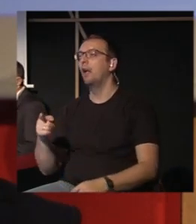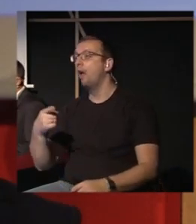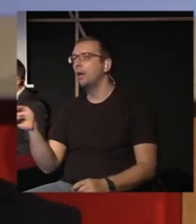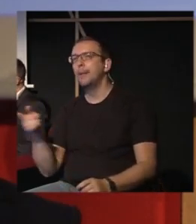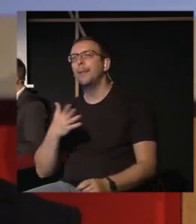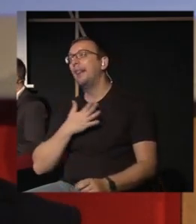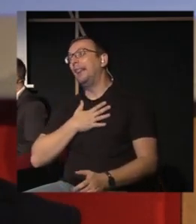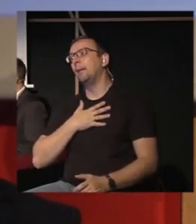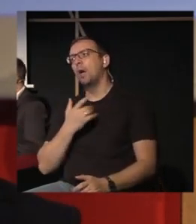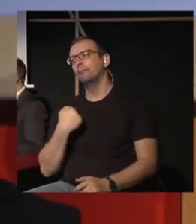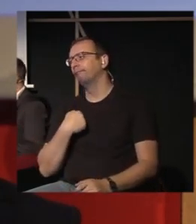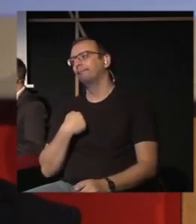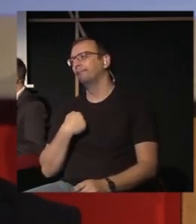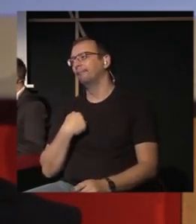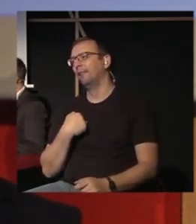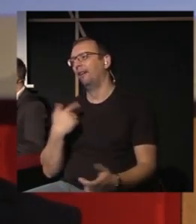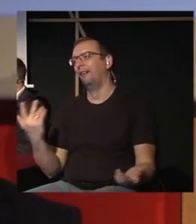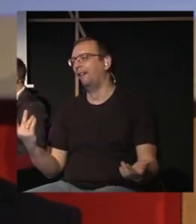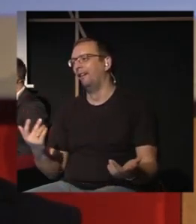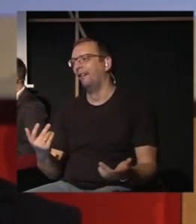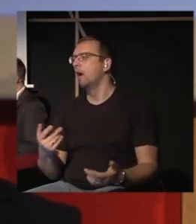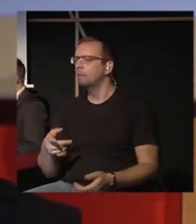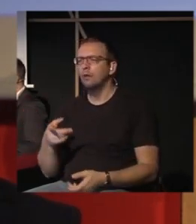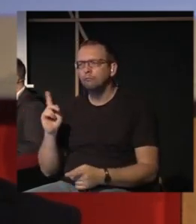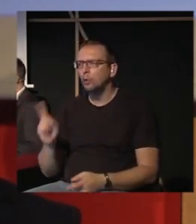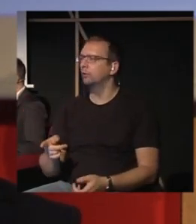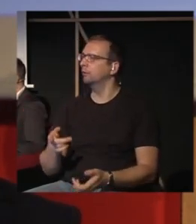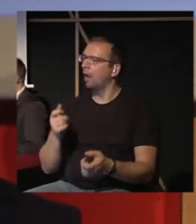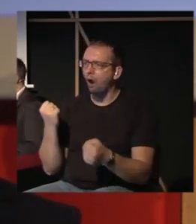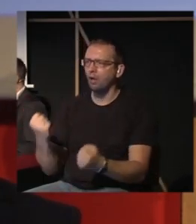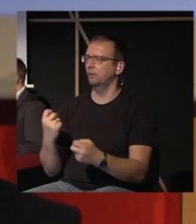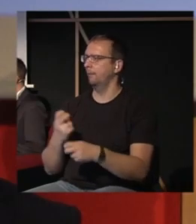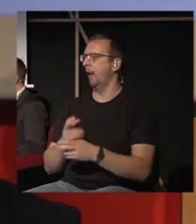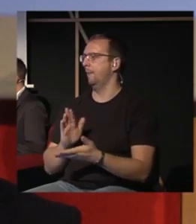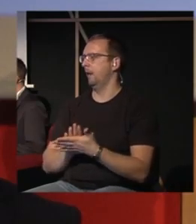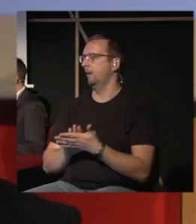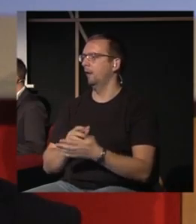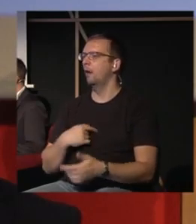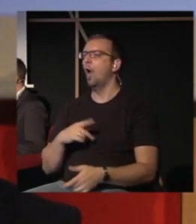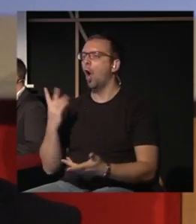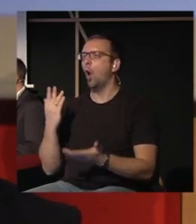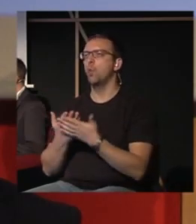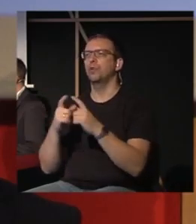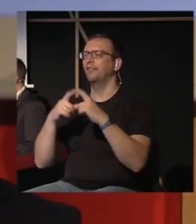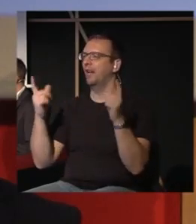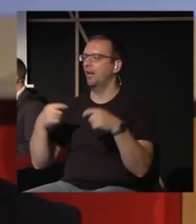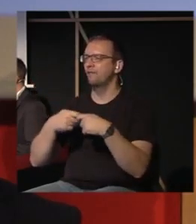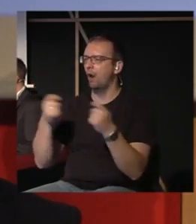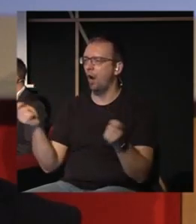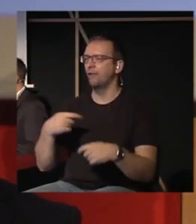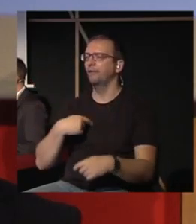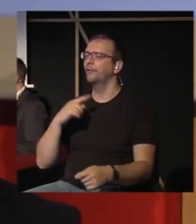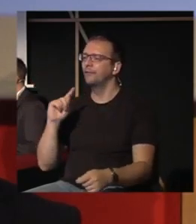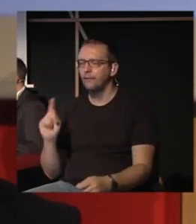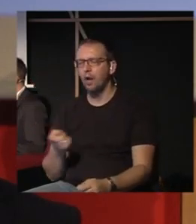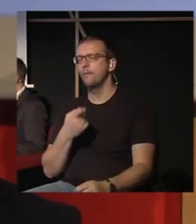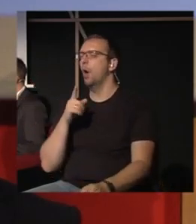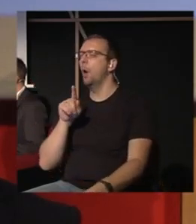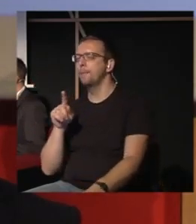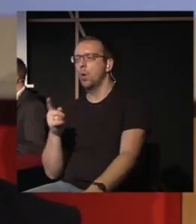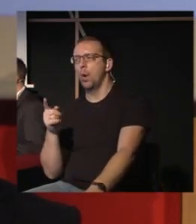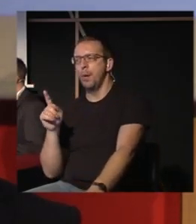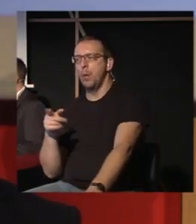de socios y de atención al socio, son los departamentos con los que estoy más conectado, ¿no? Con los que más participo, y